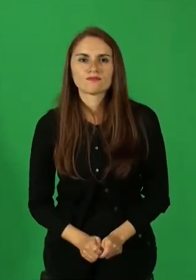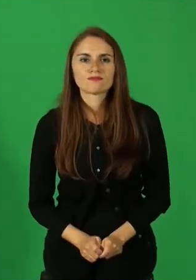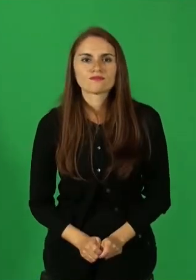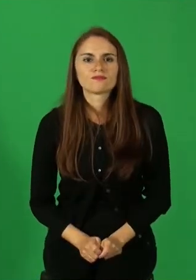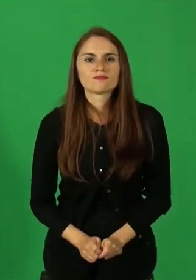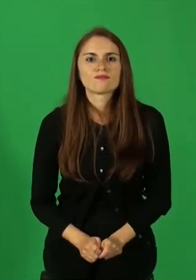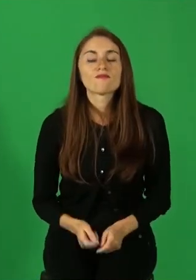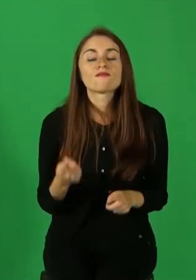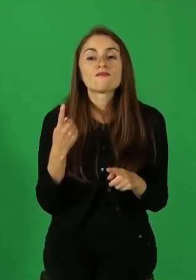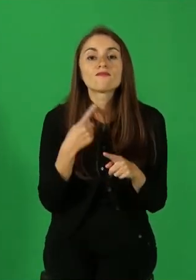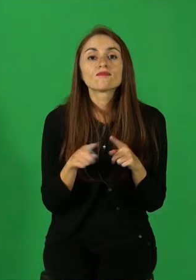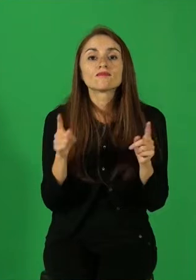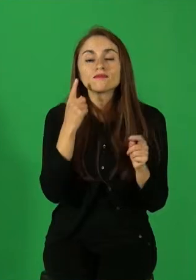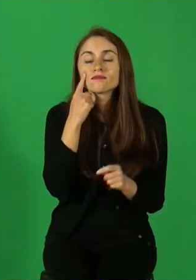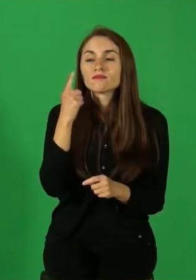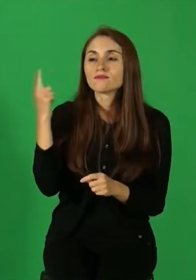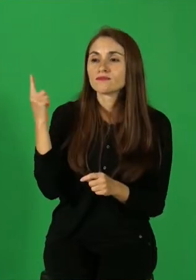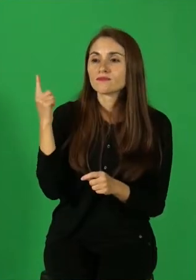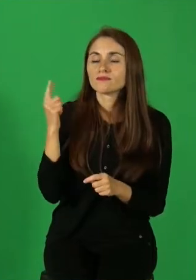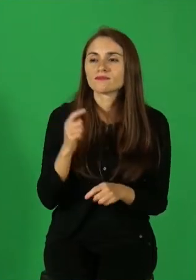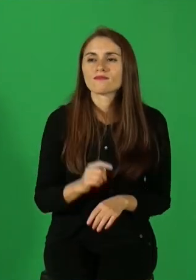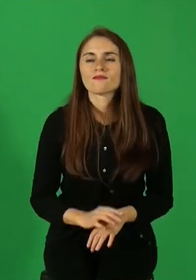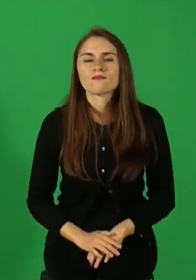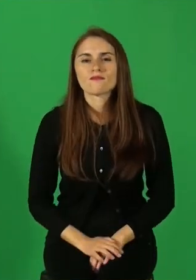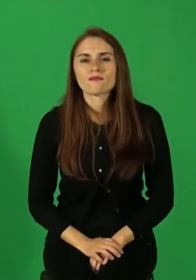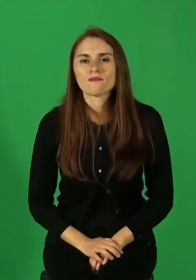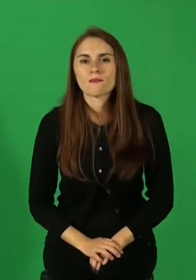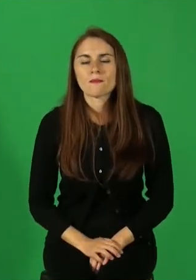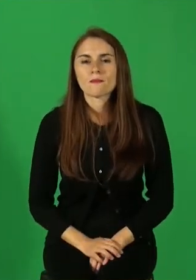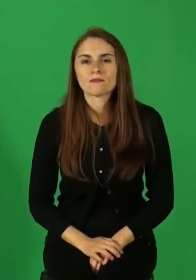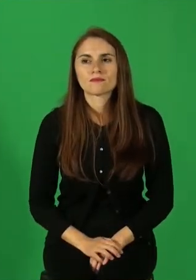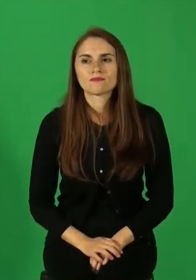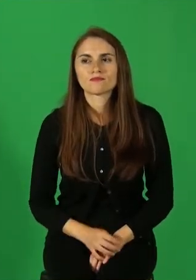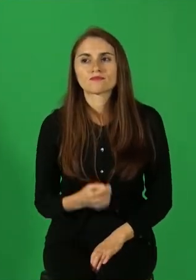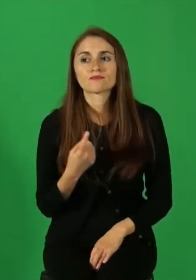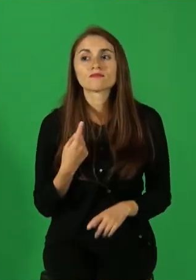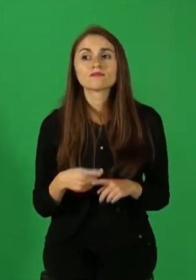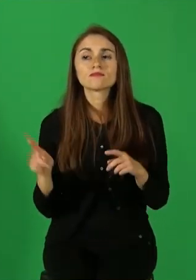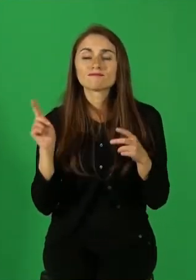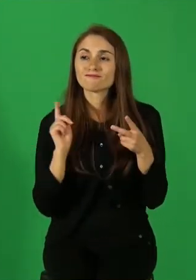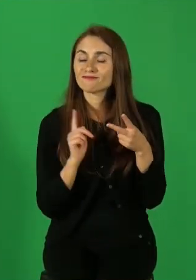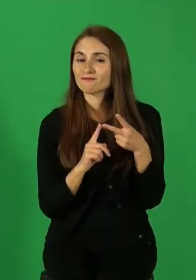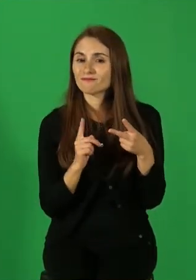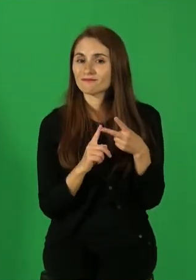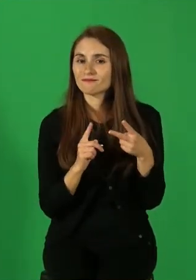Pasamos a ver el segundo elemento, ¿no es cierto?,